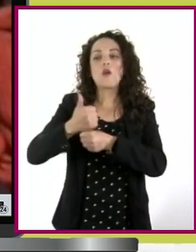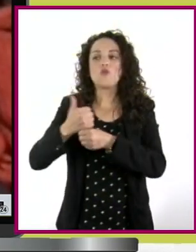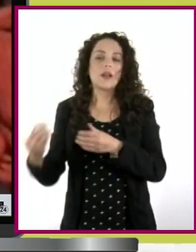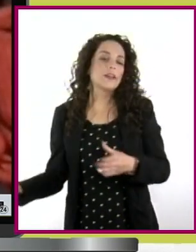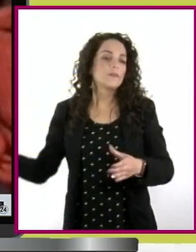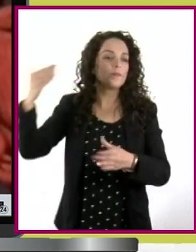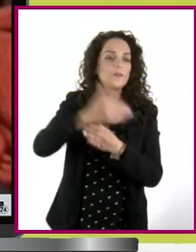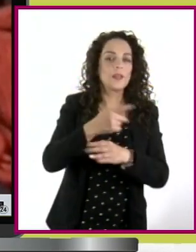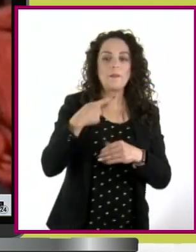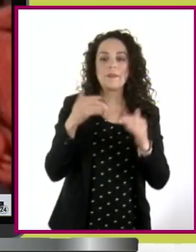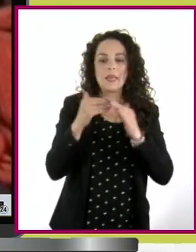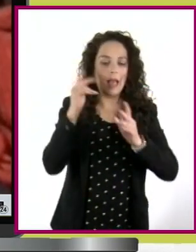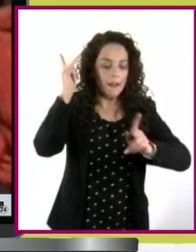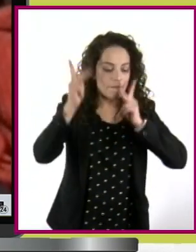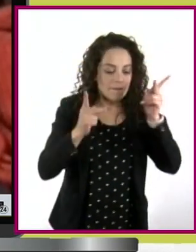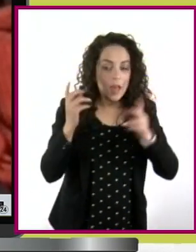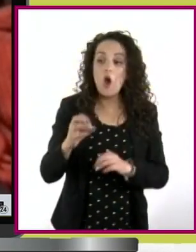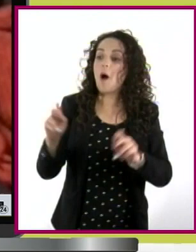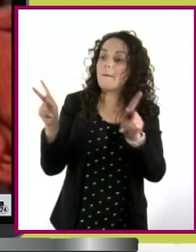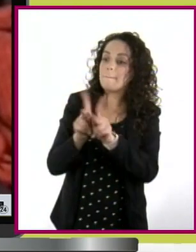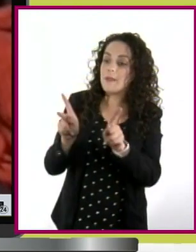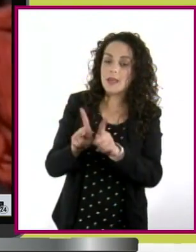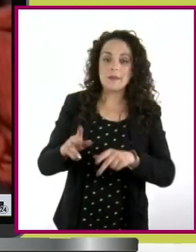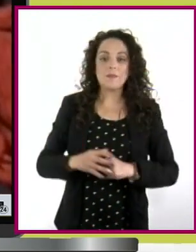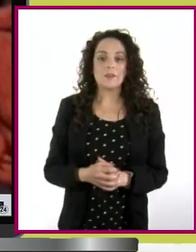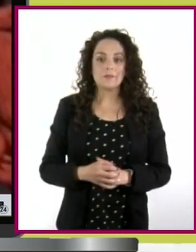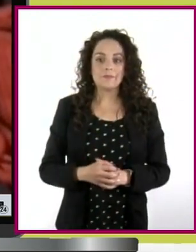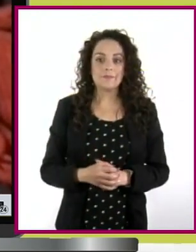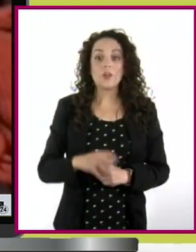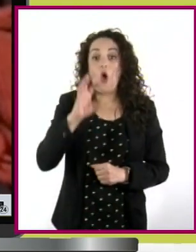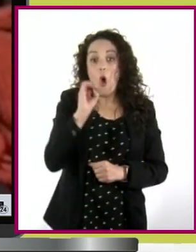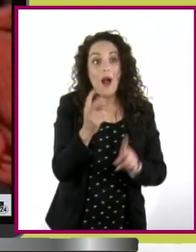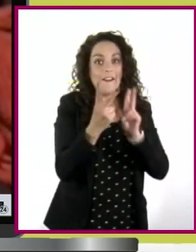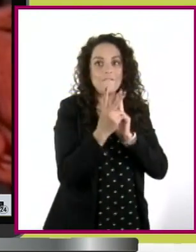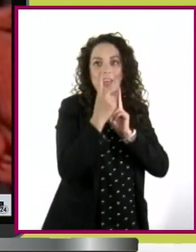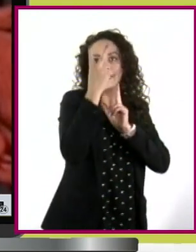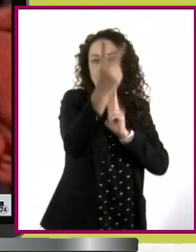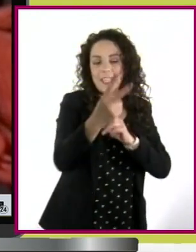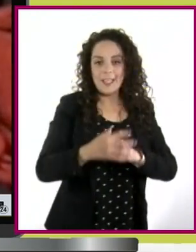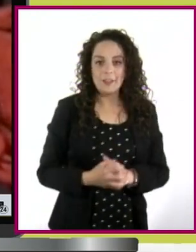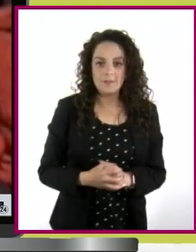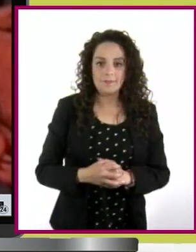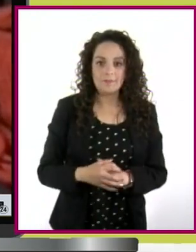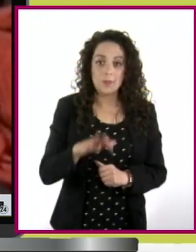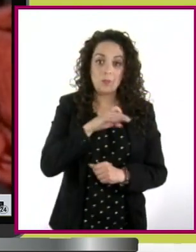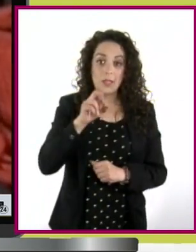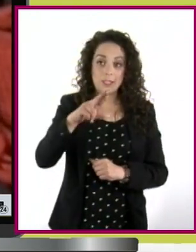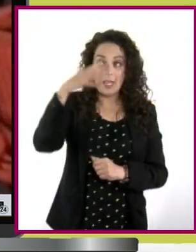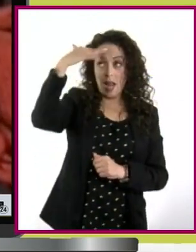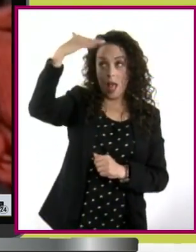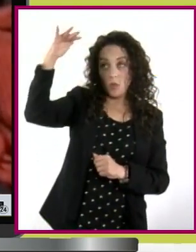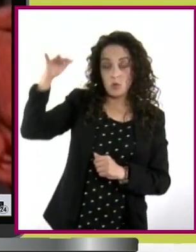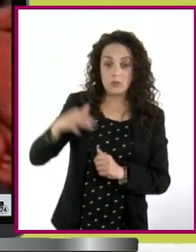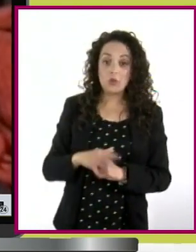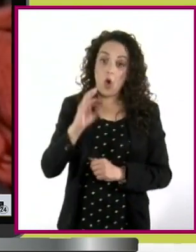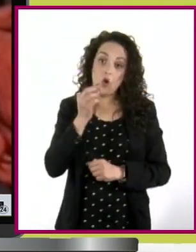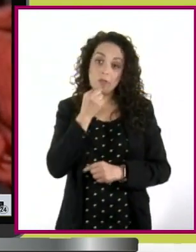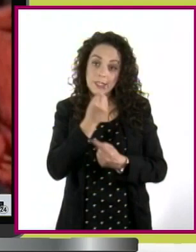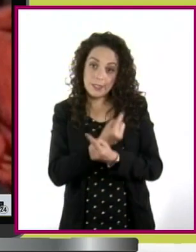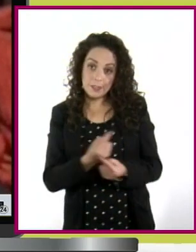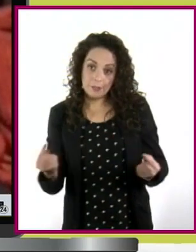tíos, primos. Y luego otro escalón son los vecinos. Entre esos vecinos están los adultos y los